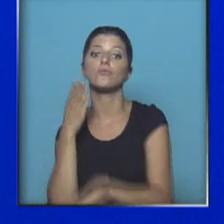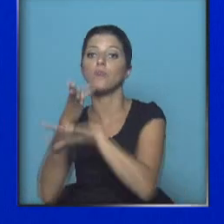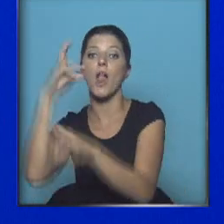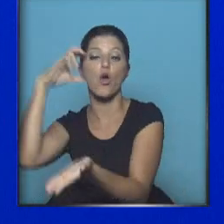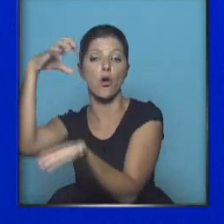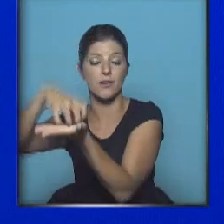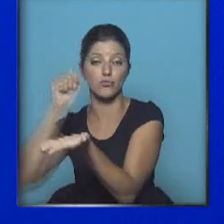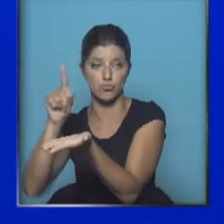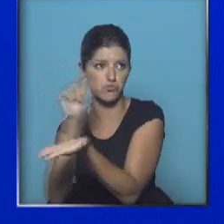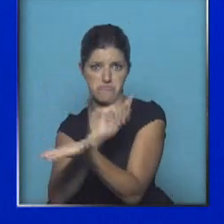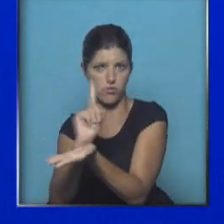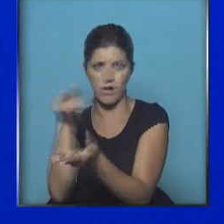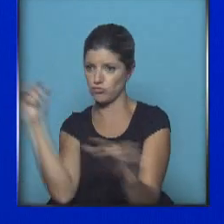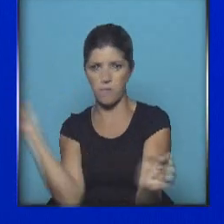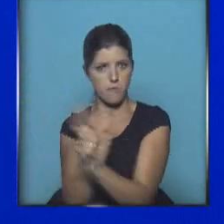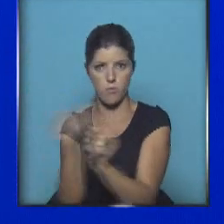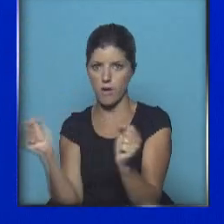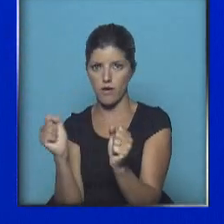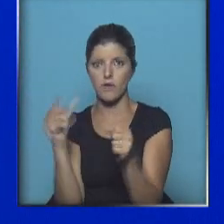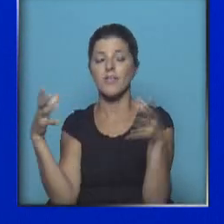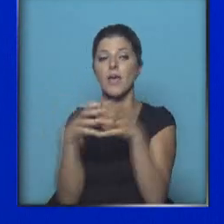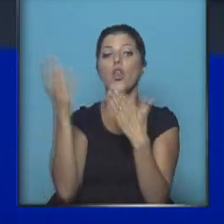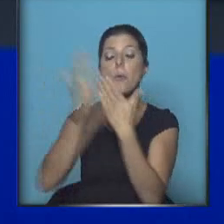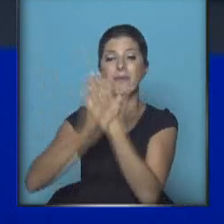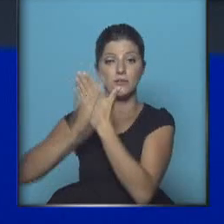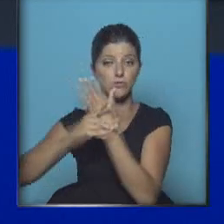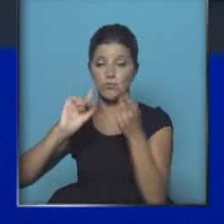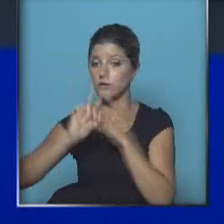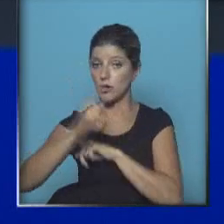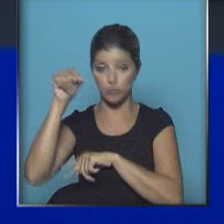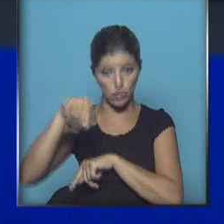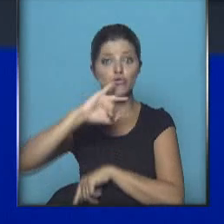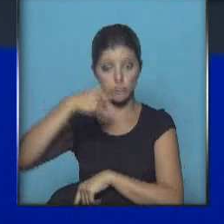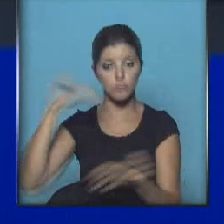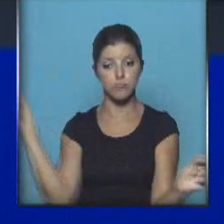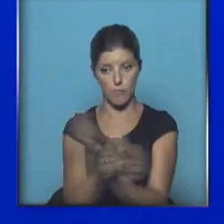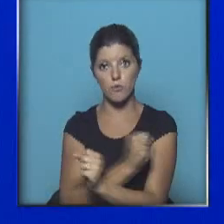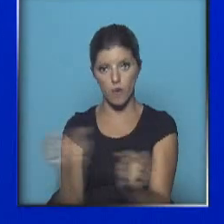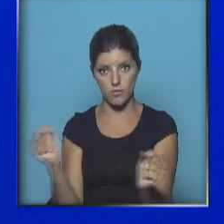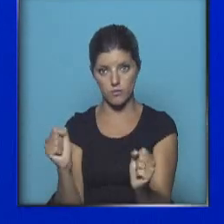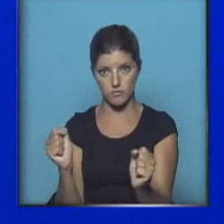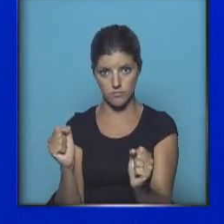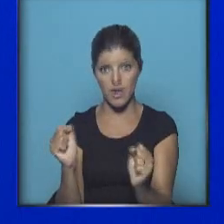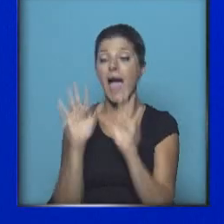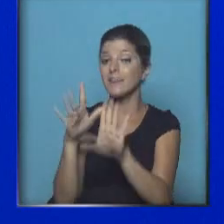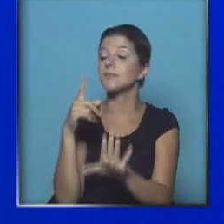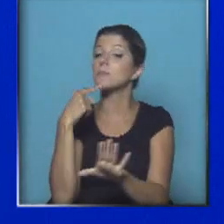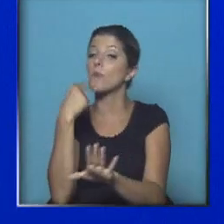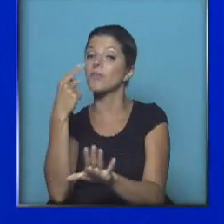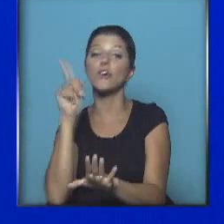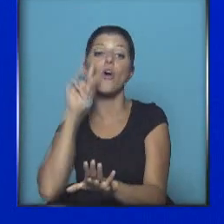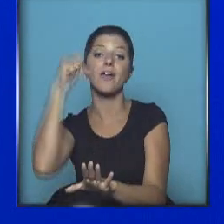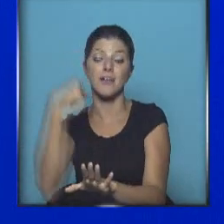ellos, que la aprobación se daba en el Consejo de Ministros y que fue aprobado en el Consejo de Ministros. Eso contestó Irán